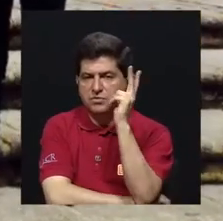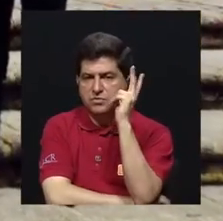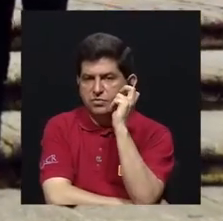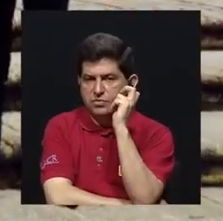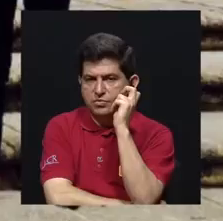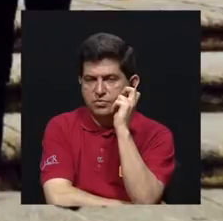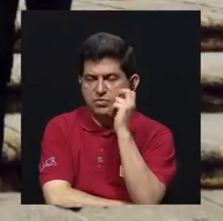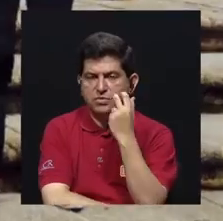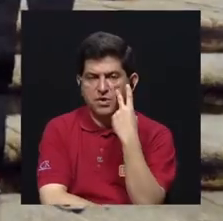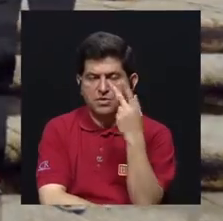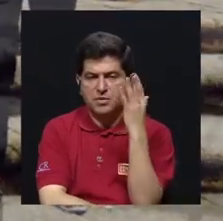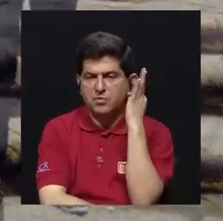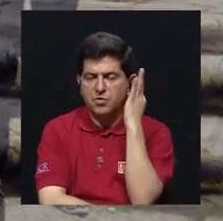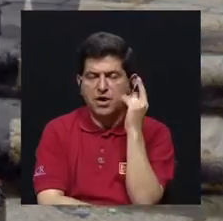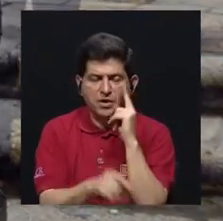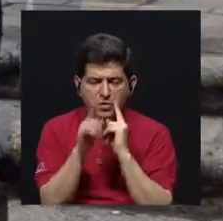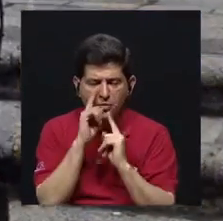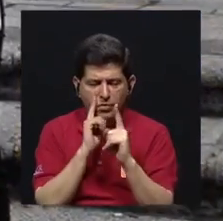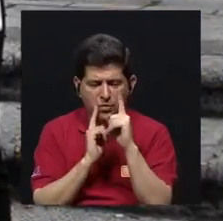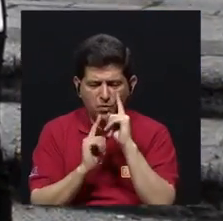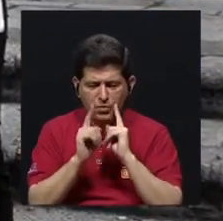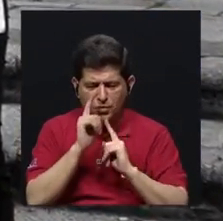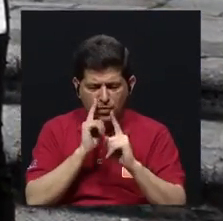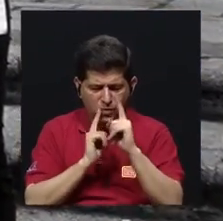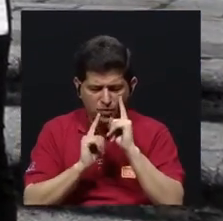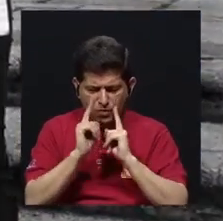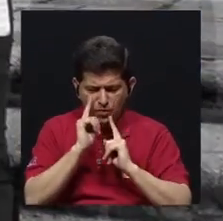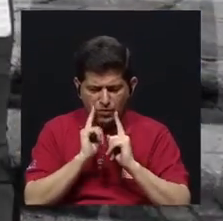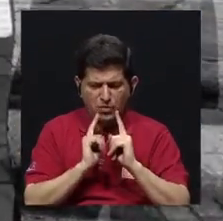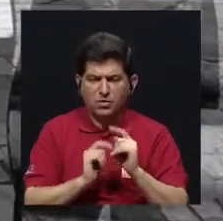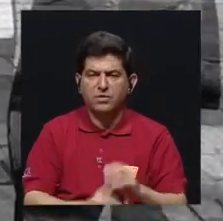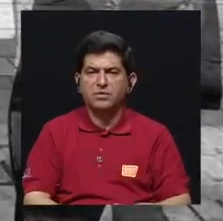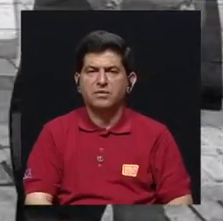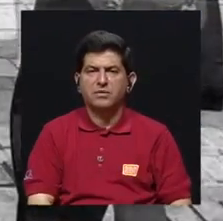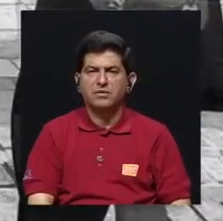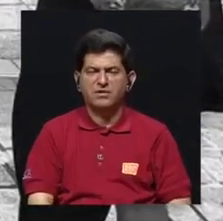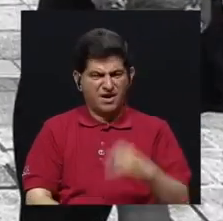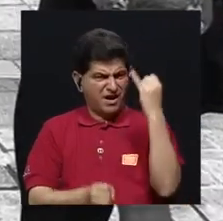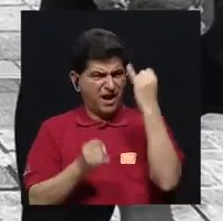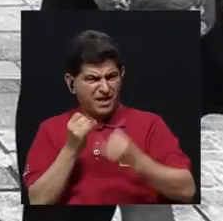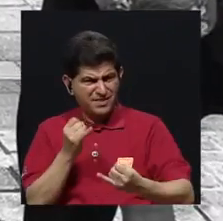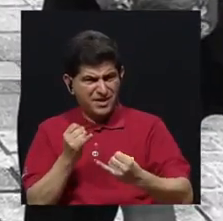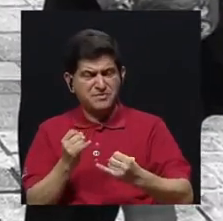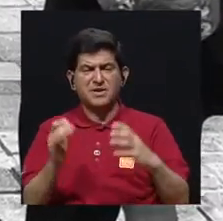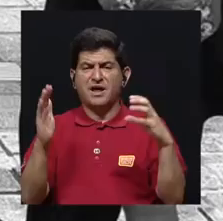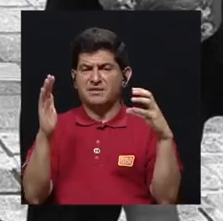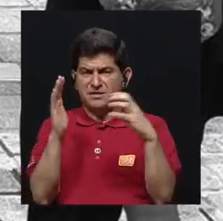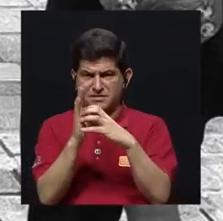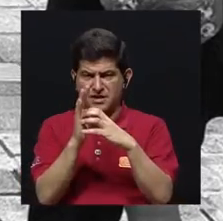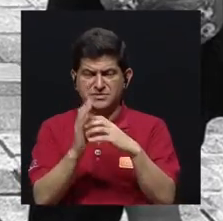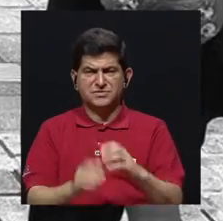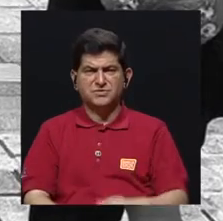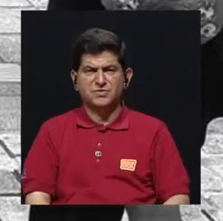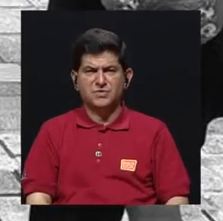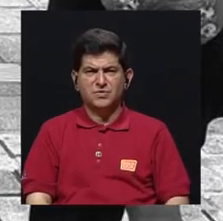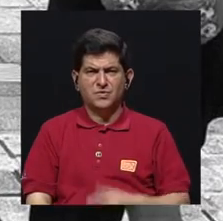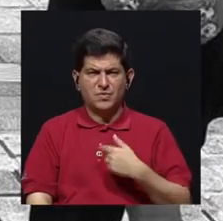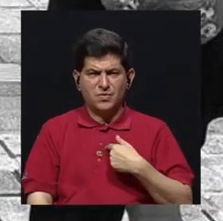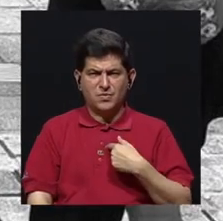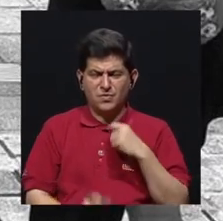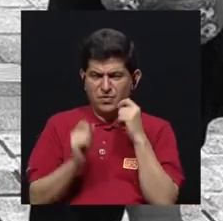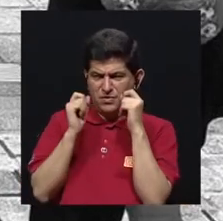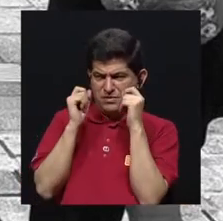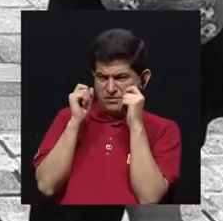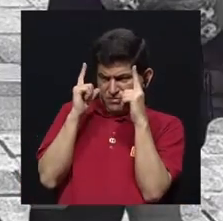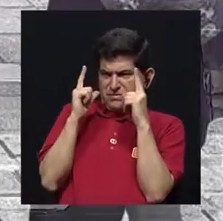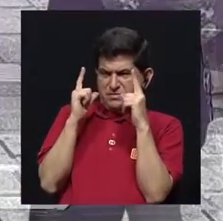Y cuando vemos que la señora está llorando, y entonces lo que ella, cuando terminamos de decir el texto, era uno se queda sorprendido